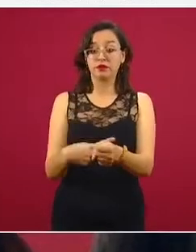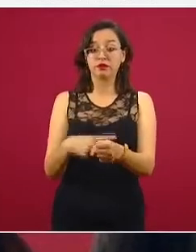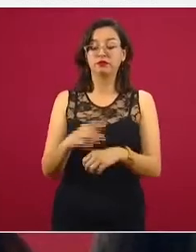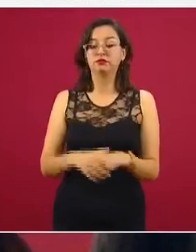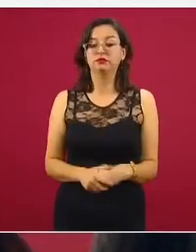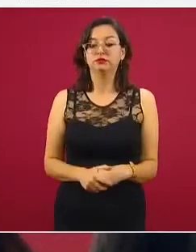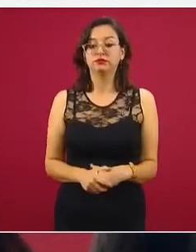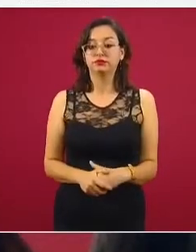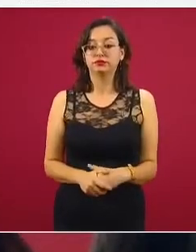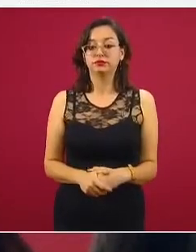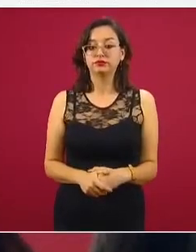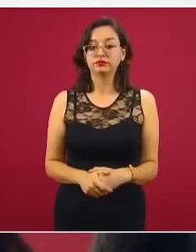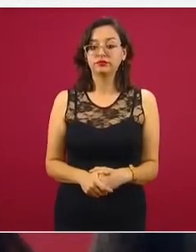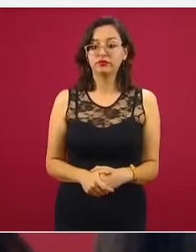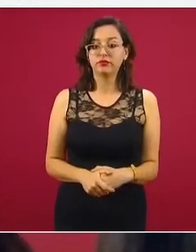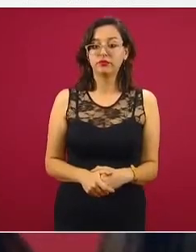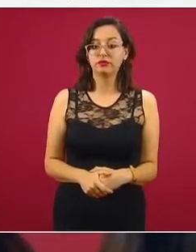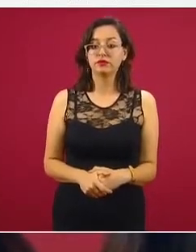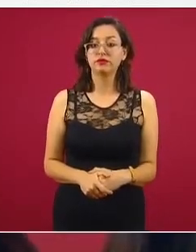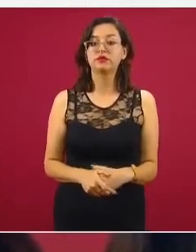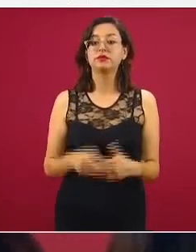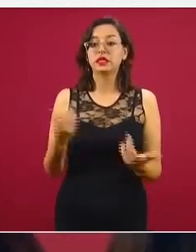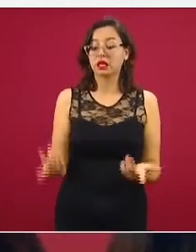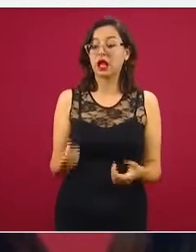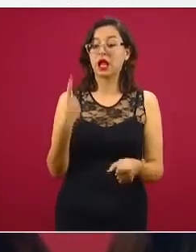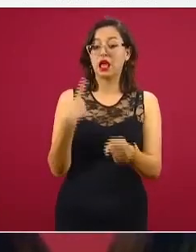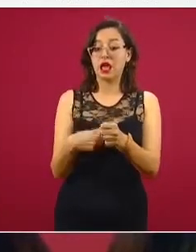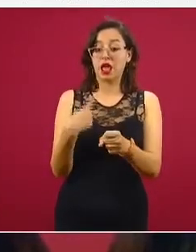particular son hospitalizaciones en terapia intensiva.